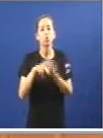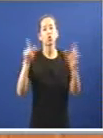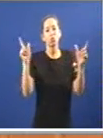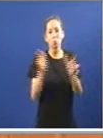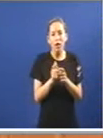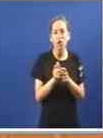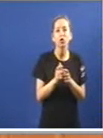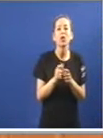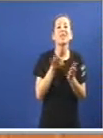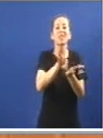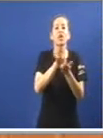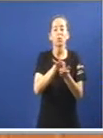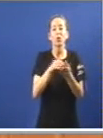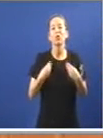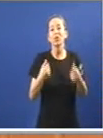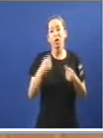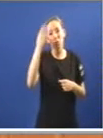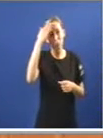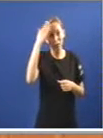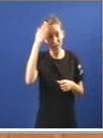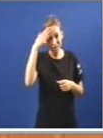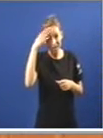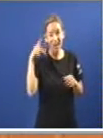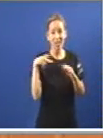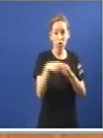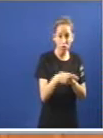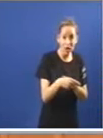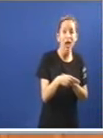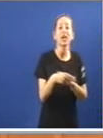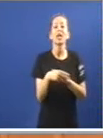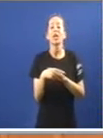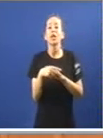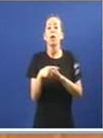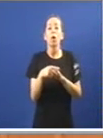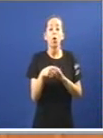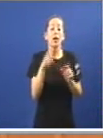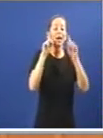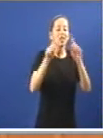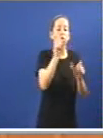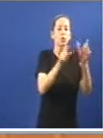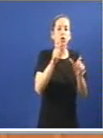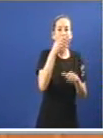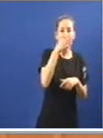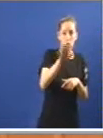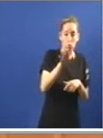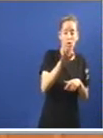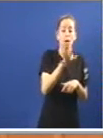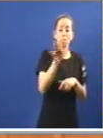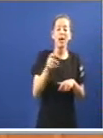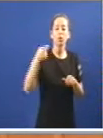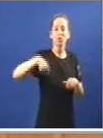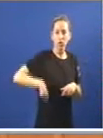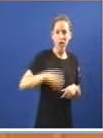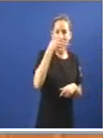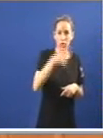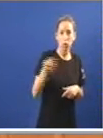de salud mental disminuidos efectivos mirar para otro lado ante las denuncias das y dos profesionales mata usura